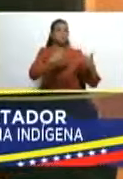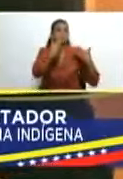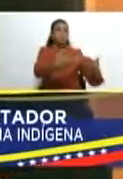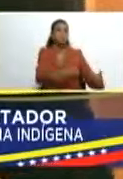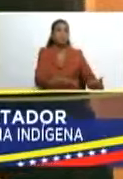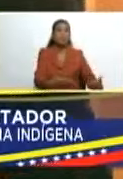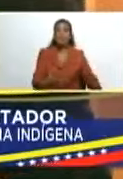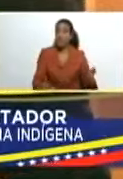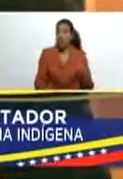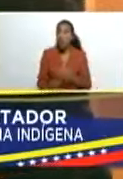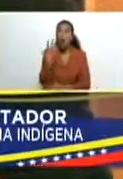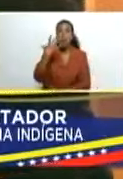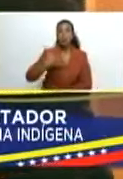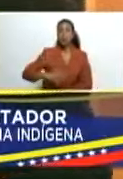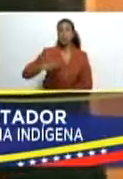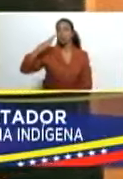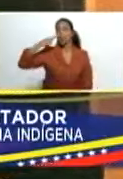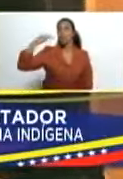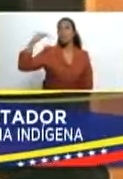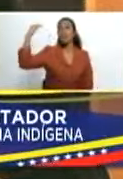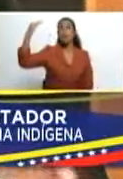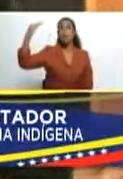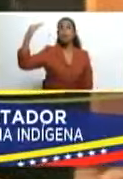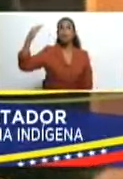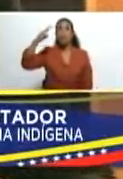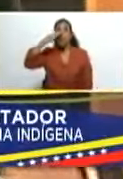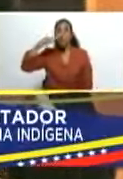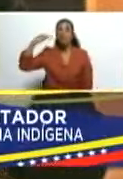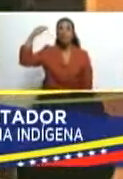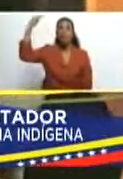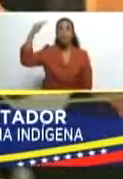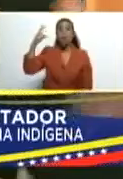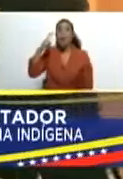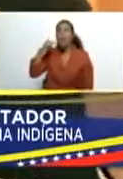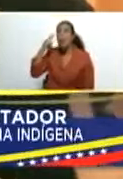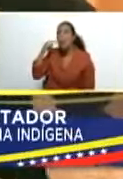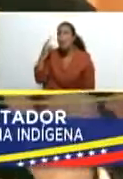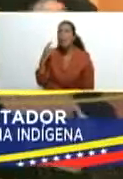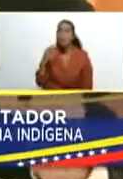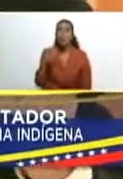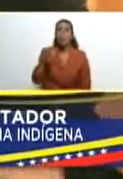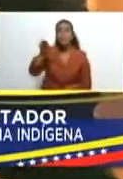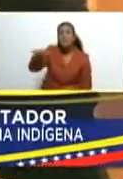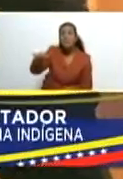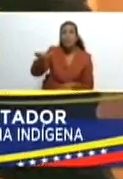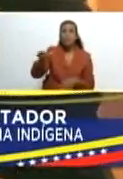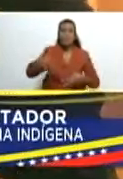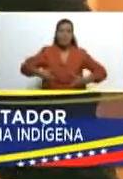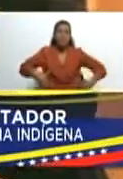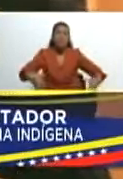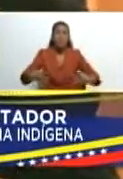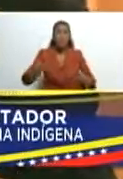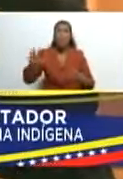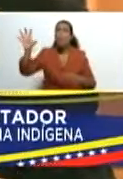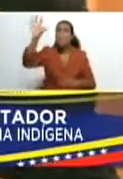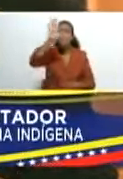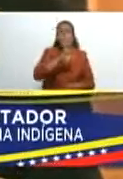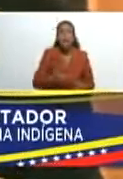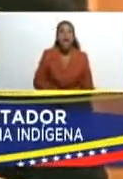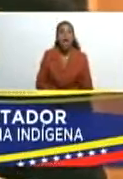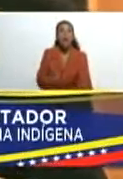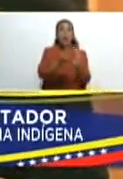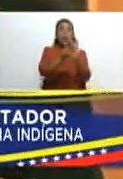el origen del supremacismo de cualquier color y de cualquier lugar del mundo, del planeta. Este